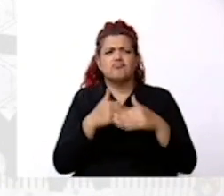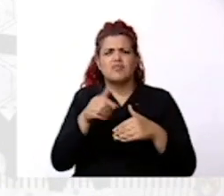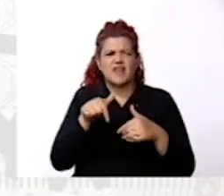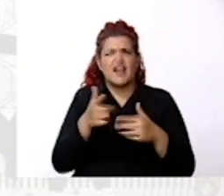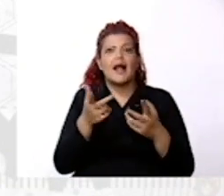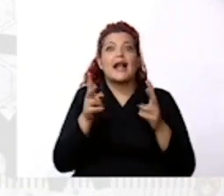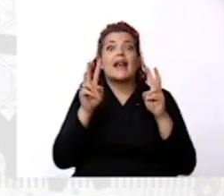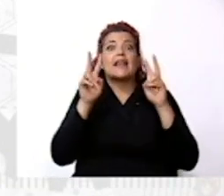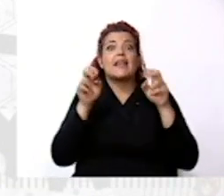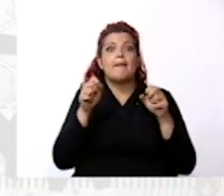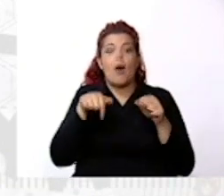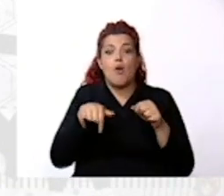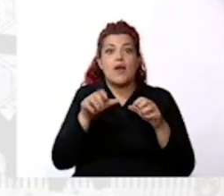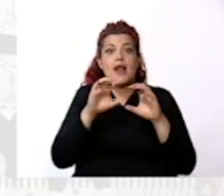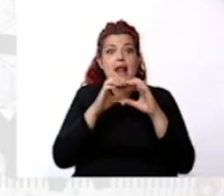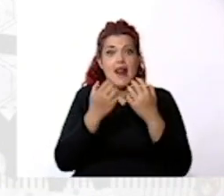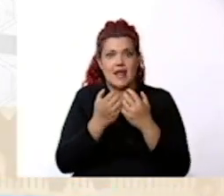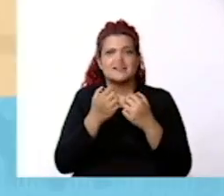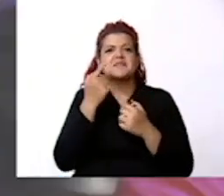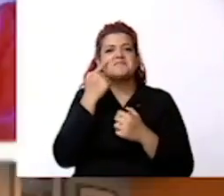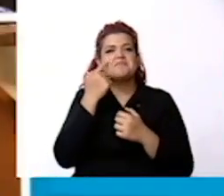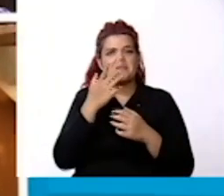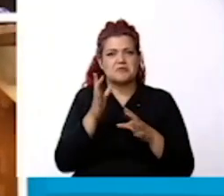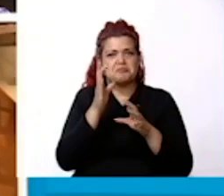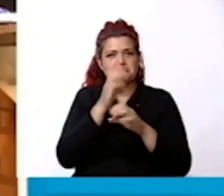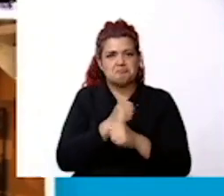se tratará la clase de hoy? Veamos.